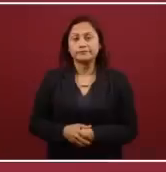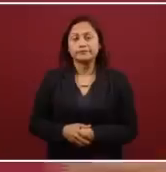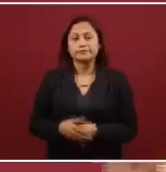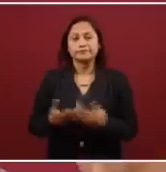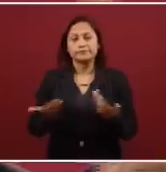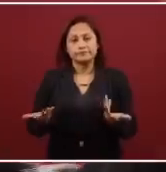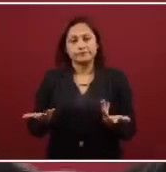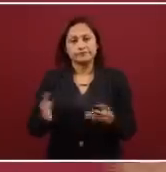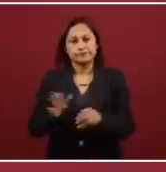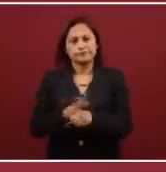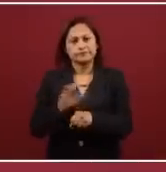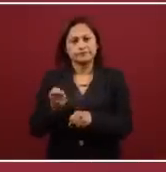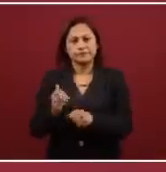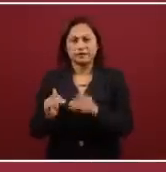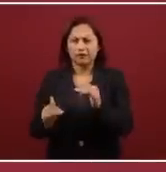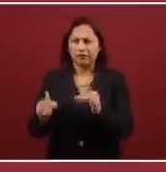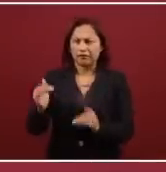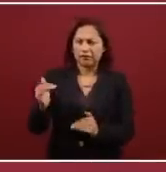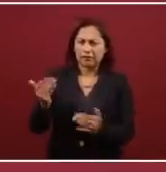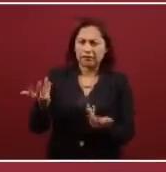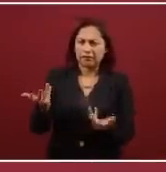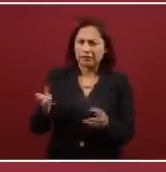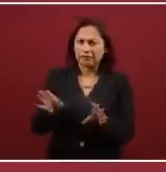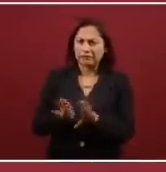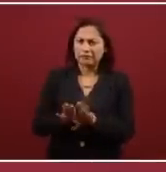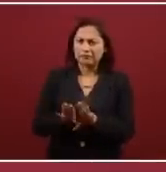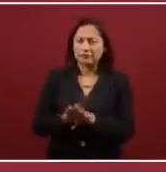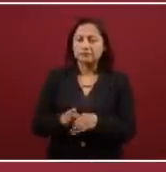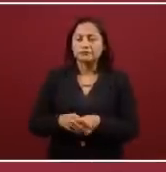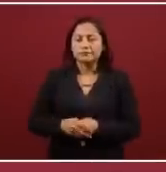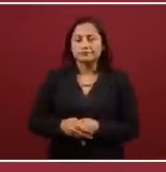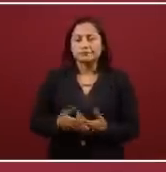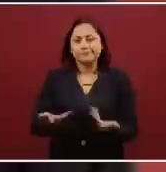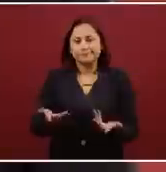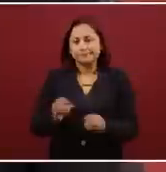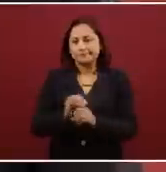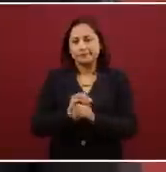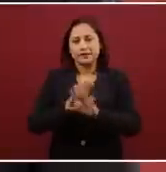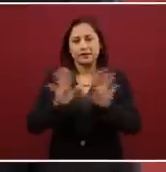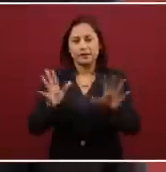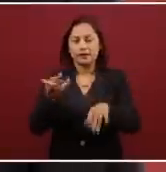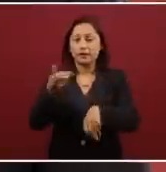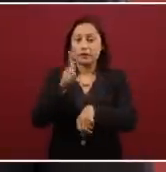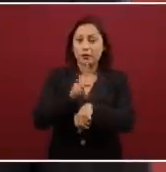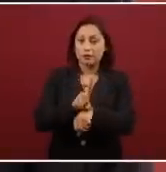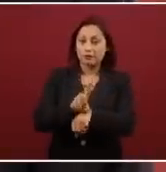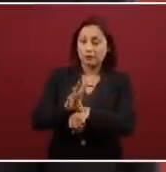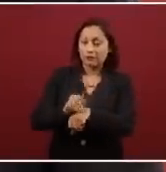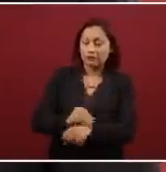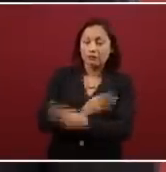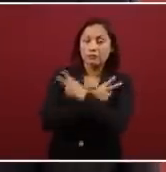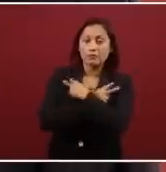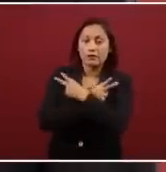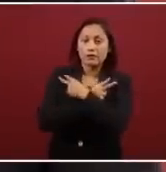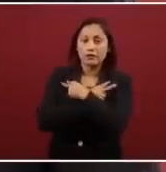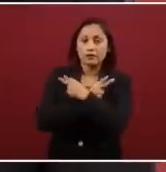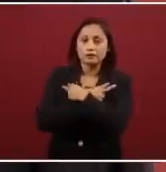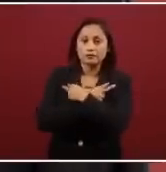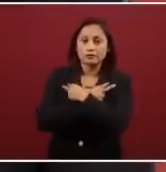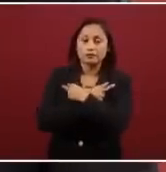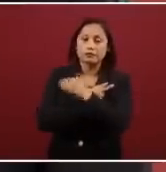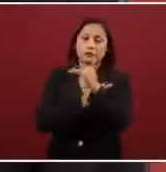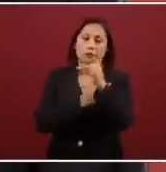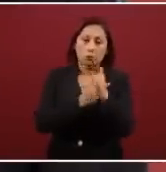Entonces, por eso lo de los días de vacaciones, pues desde luego que están abajo de